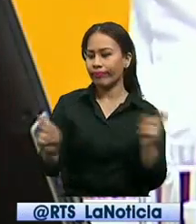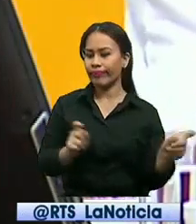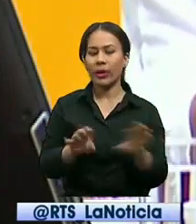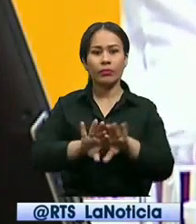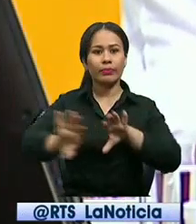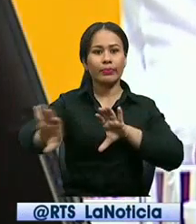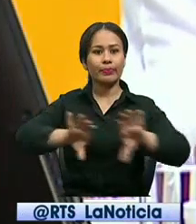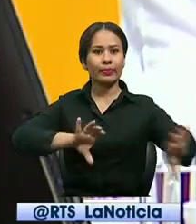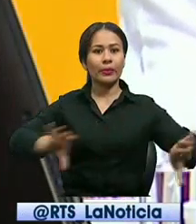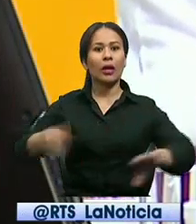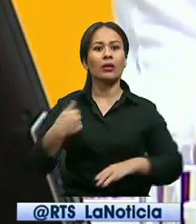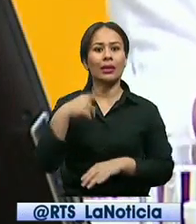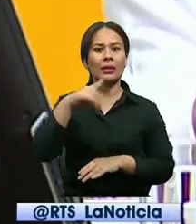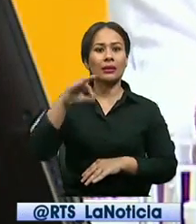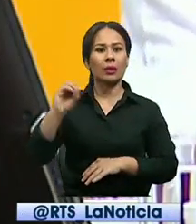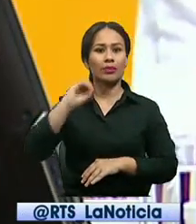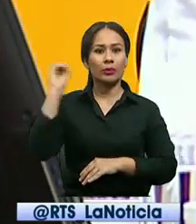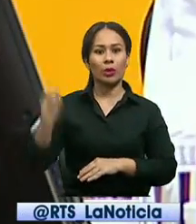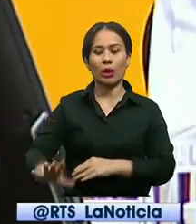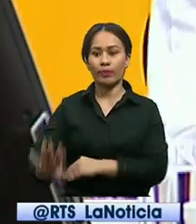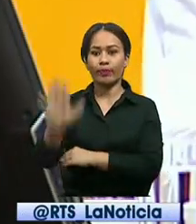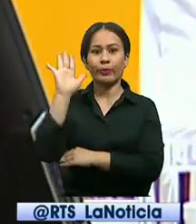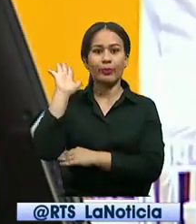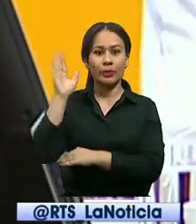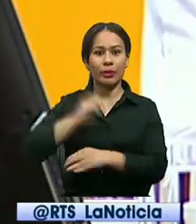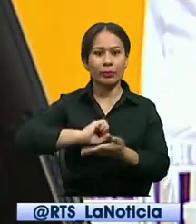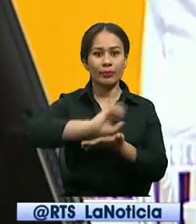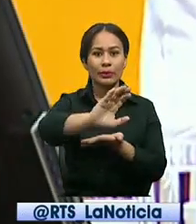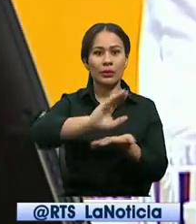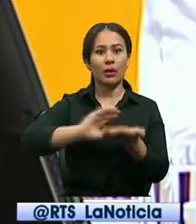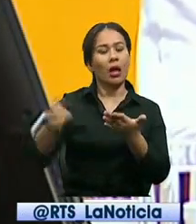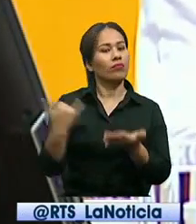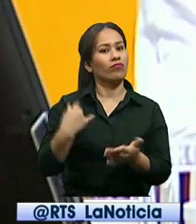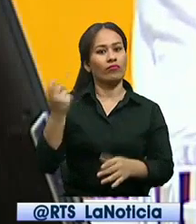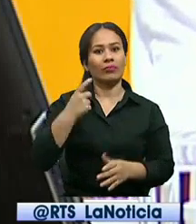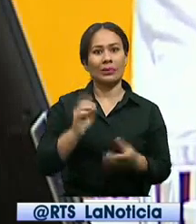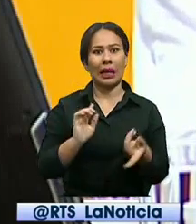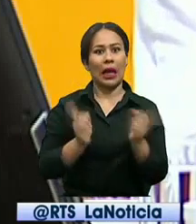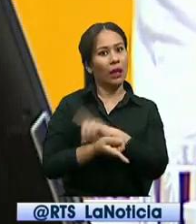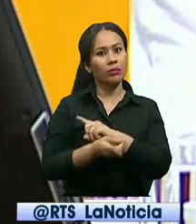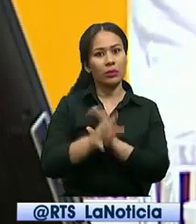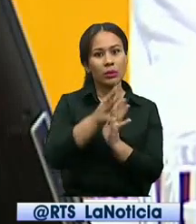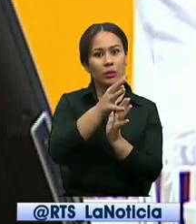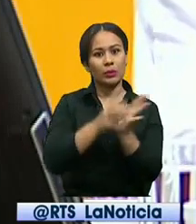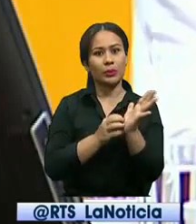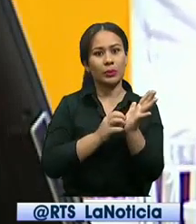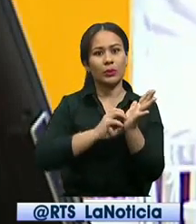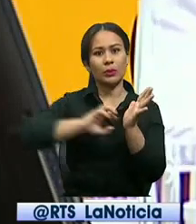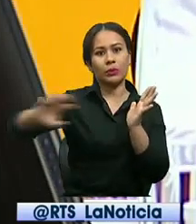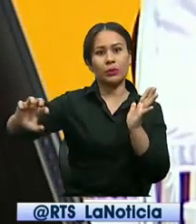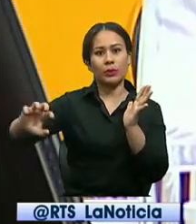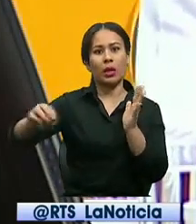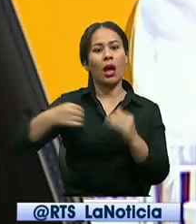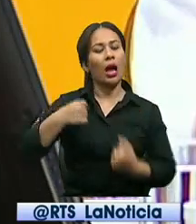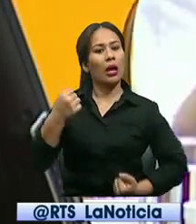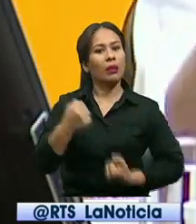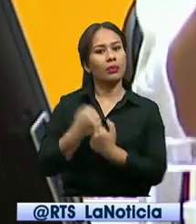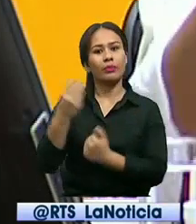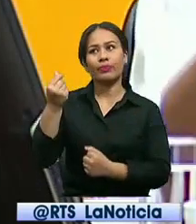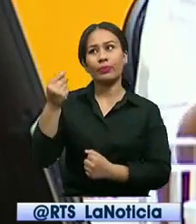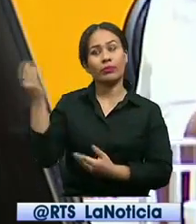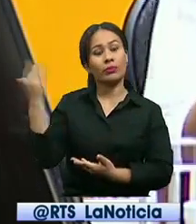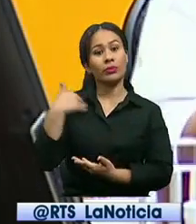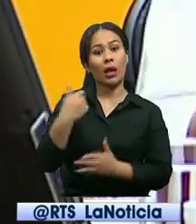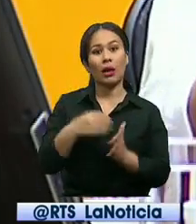presupuesto es un 100% comprometido. Habrá que reasignar presupuesto, habrá que pedir más plata a finanzas, tenemos